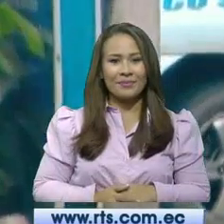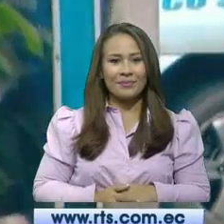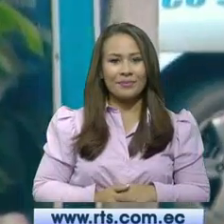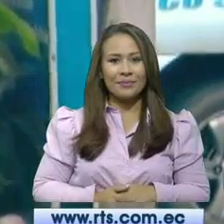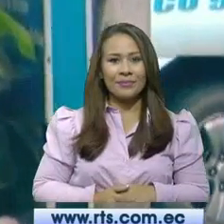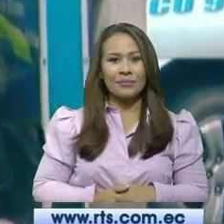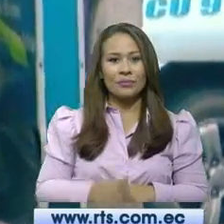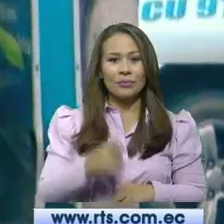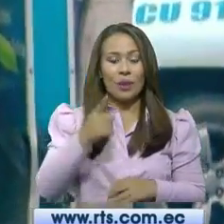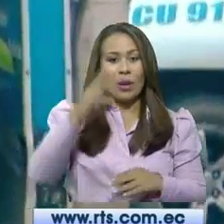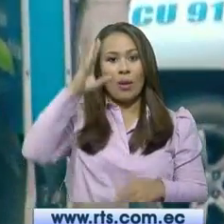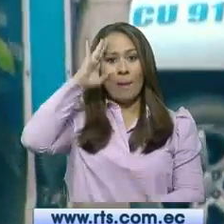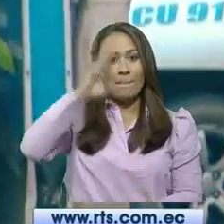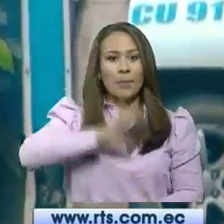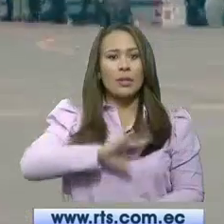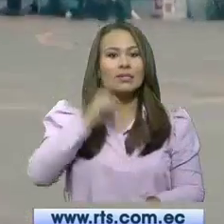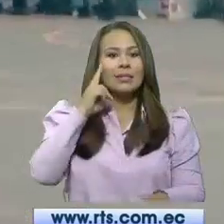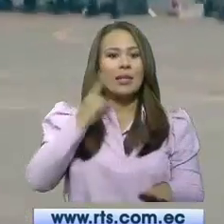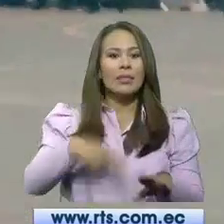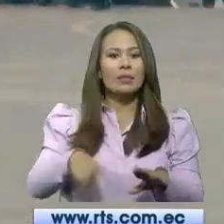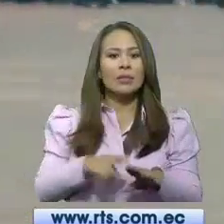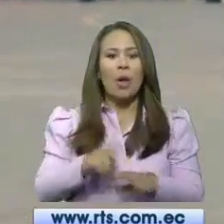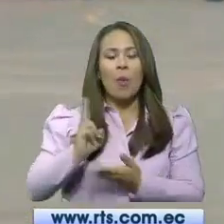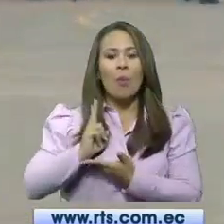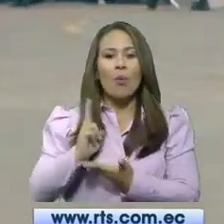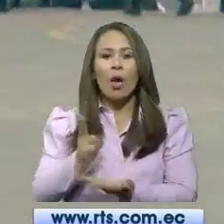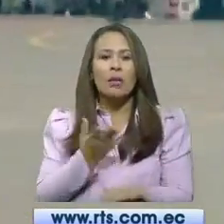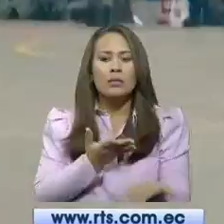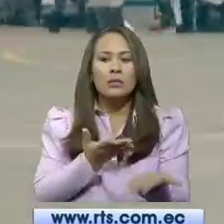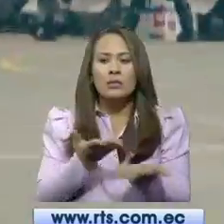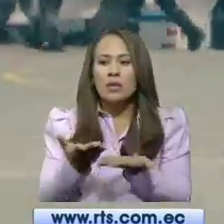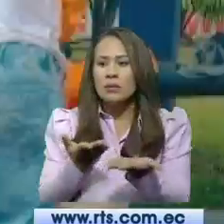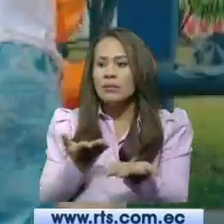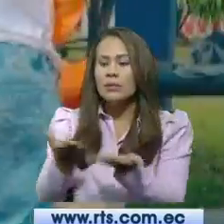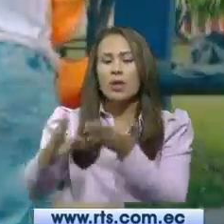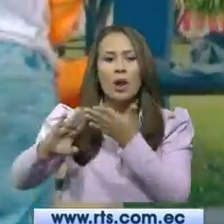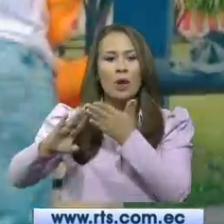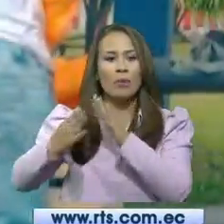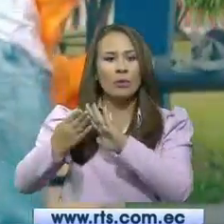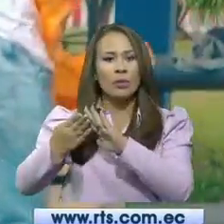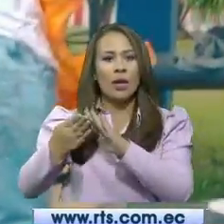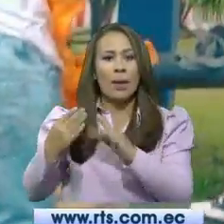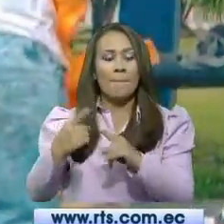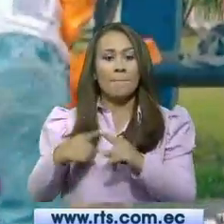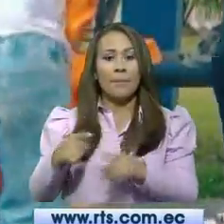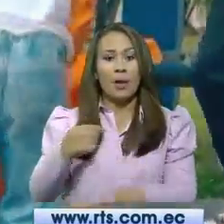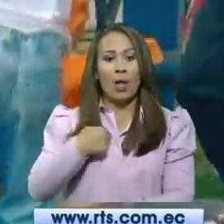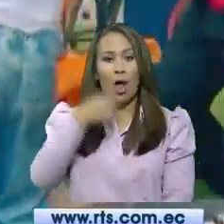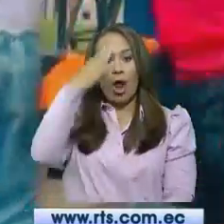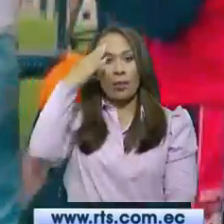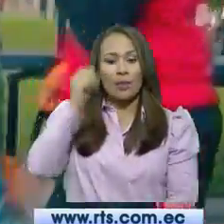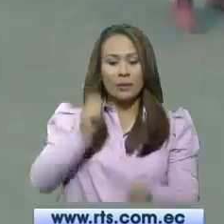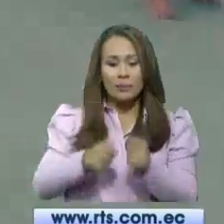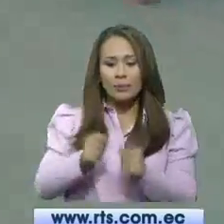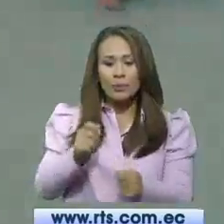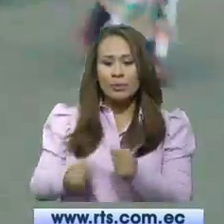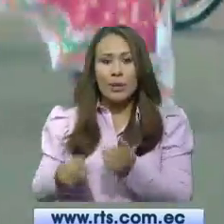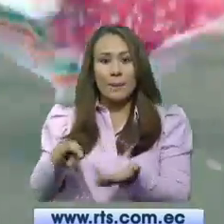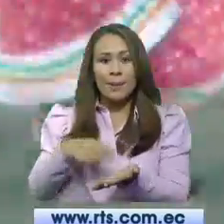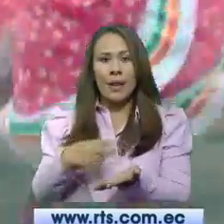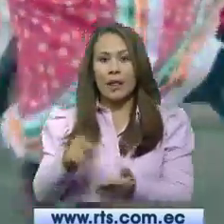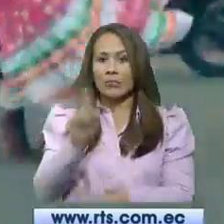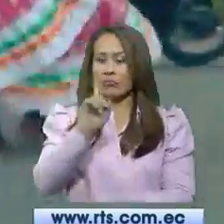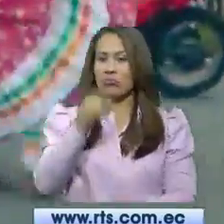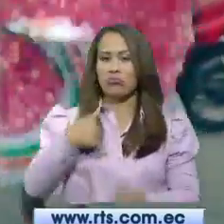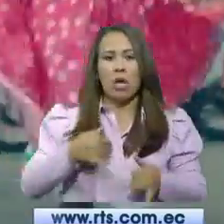Se convirtieron en policías nacionales por su vocación de servicio a la comunidad, pero eso no ha hecho que olviden sus raíces, las que